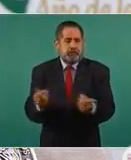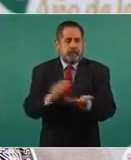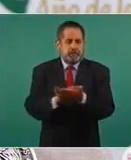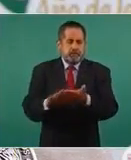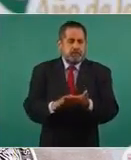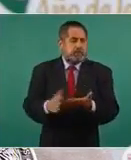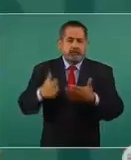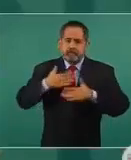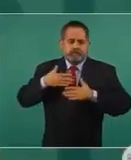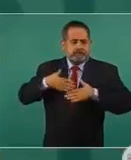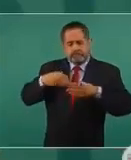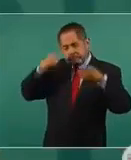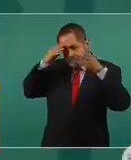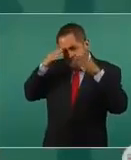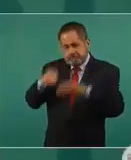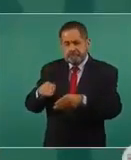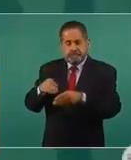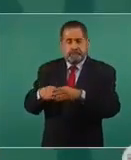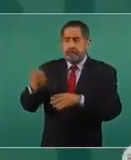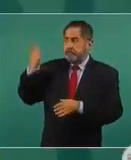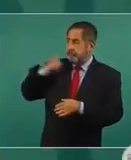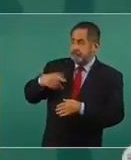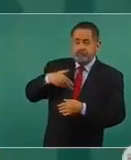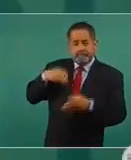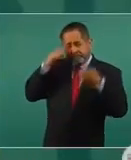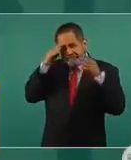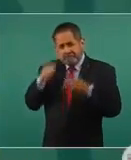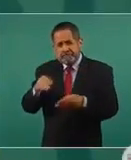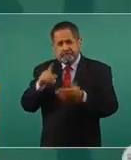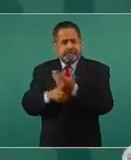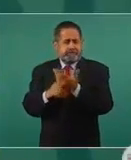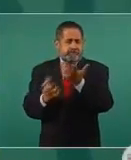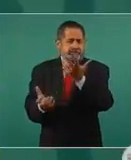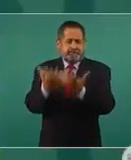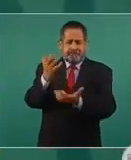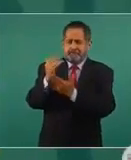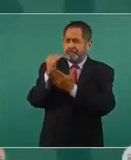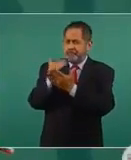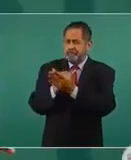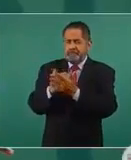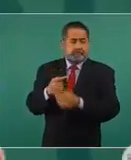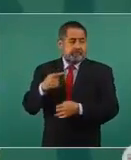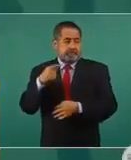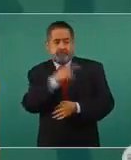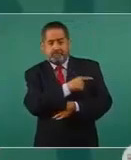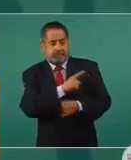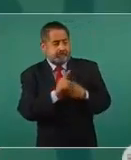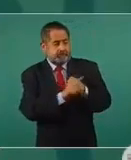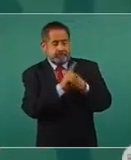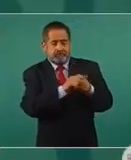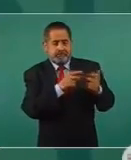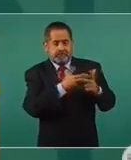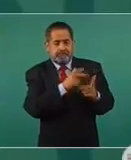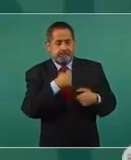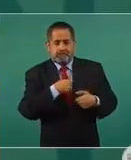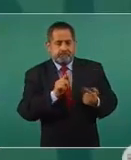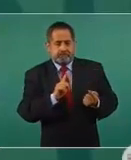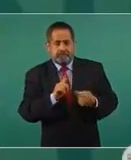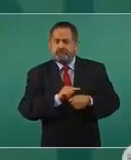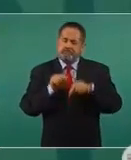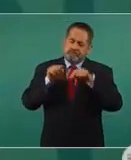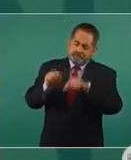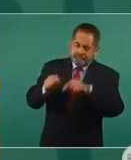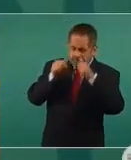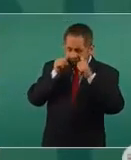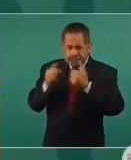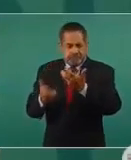mi ocupación principal en esos momentos era la atención del incendio, controlando, siendo